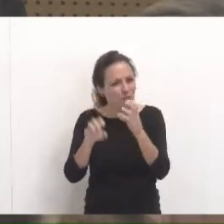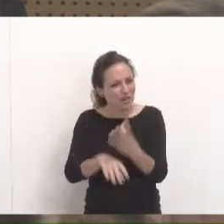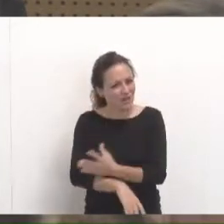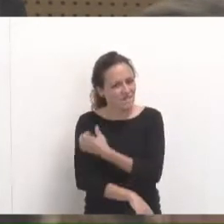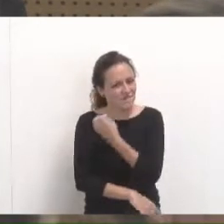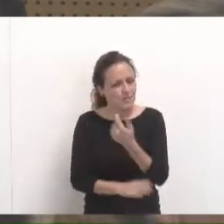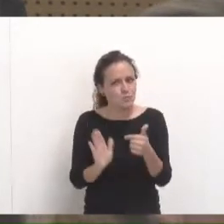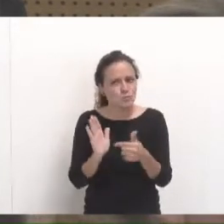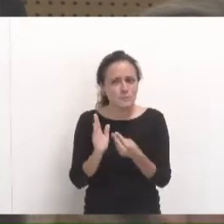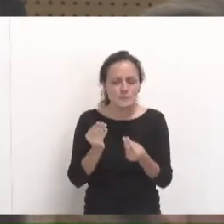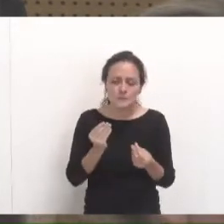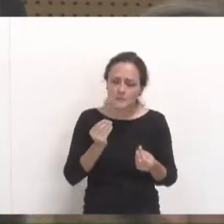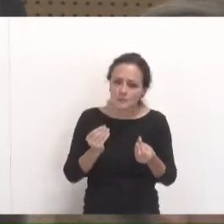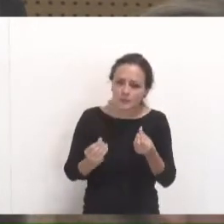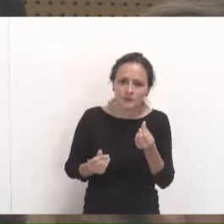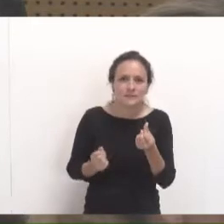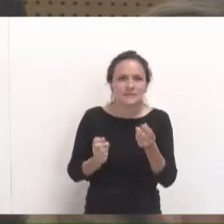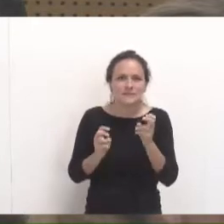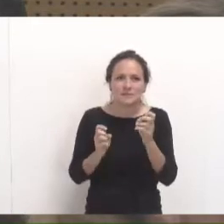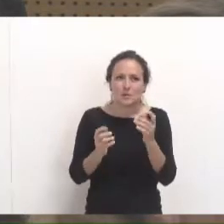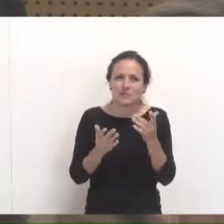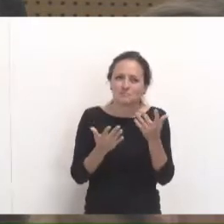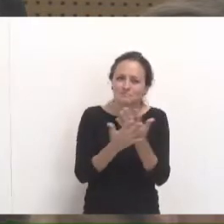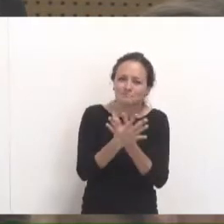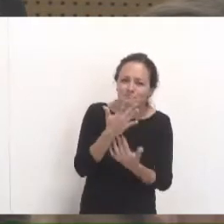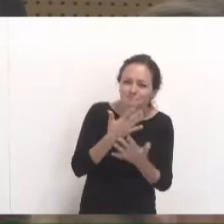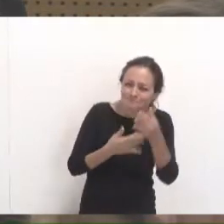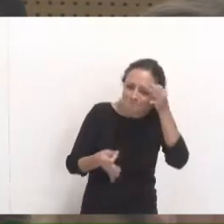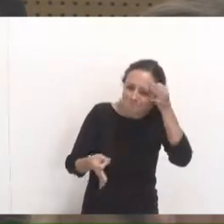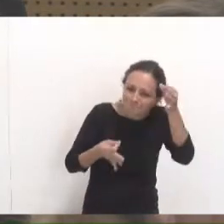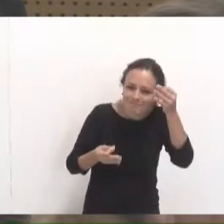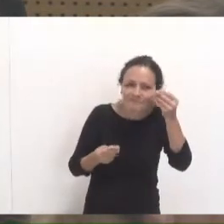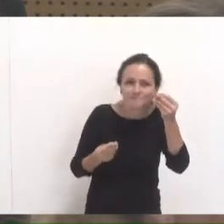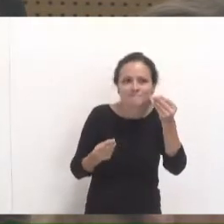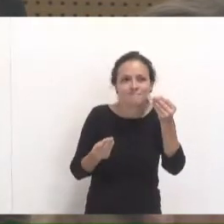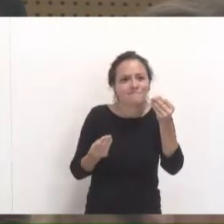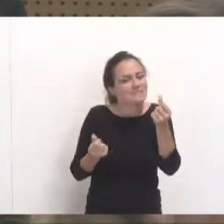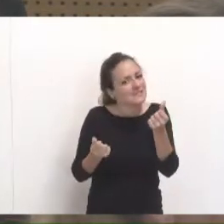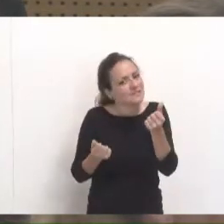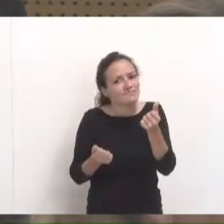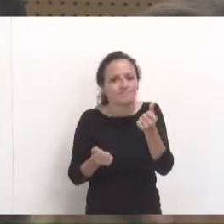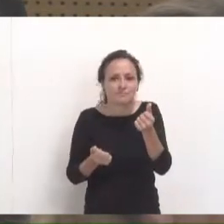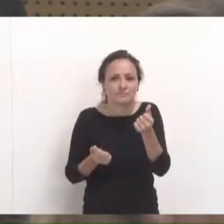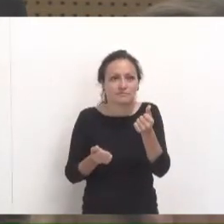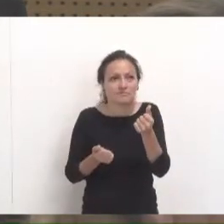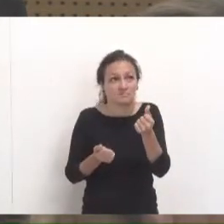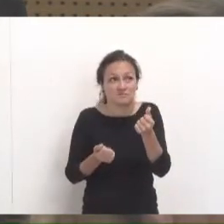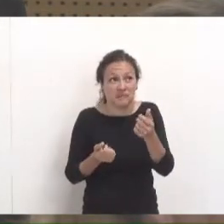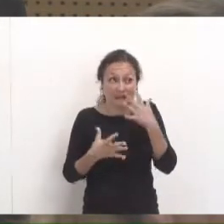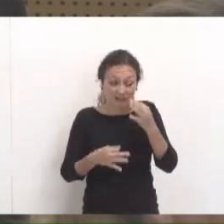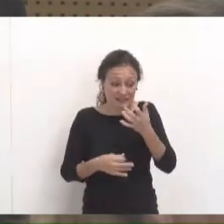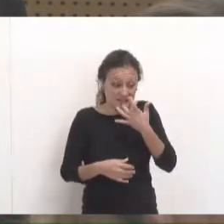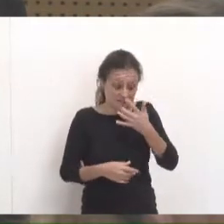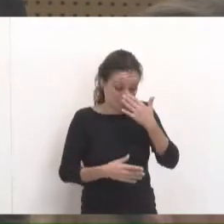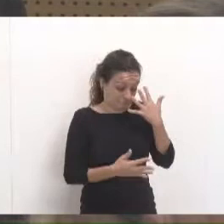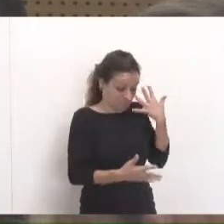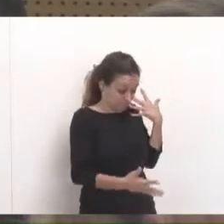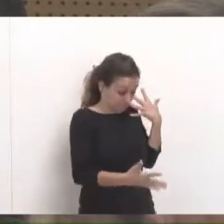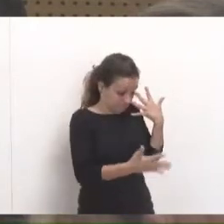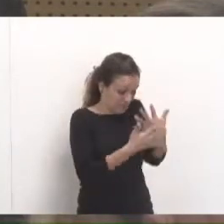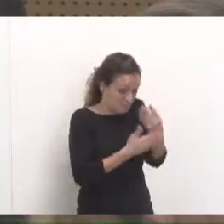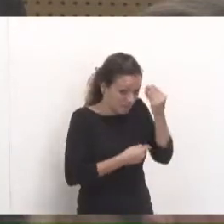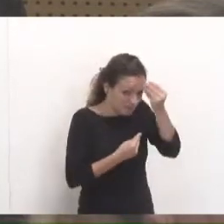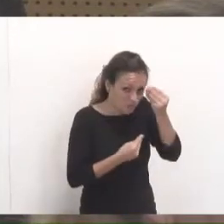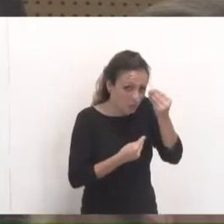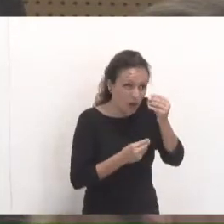Cabildo, ese matiz. Y desde luego, hasta donde llega nuestra memoria, es la primera vez que una moción que ha sido dejada sobre la mesa